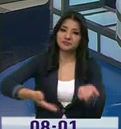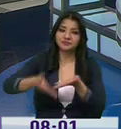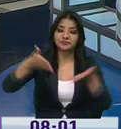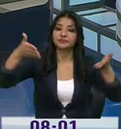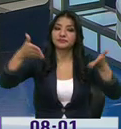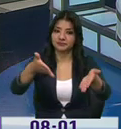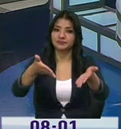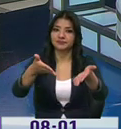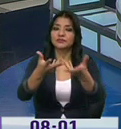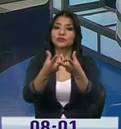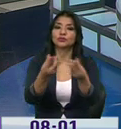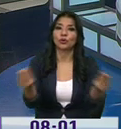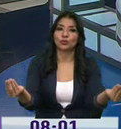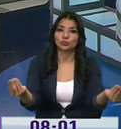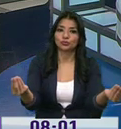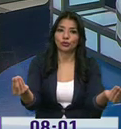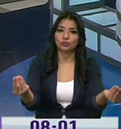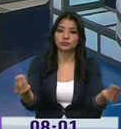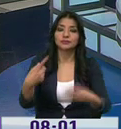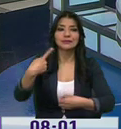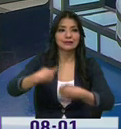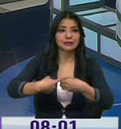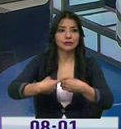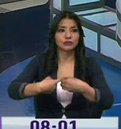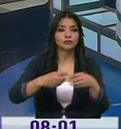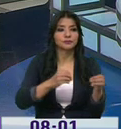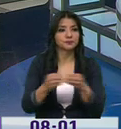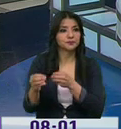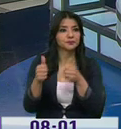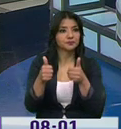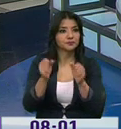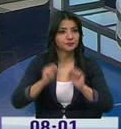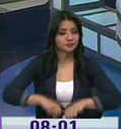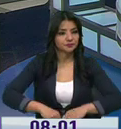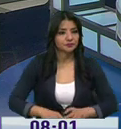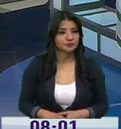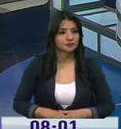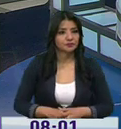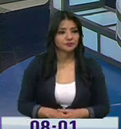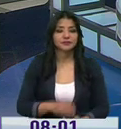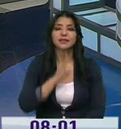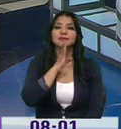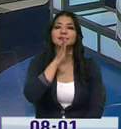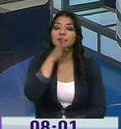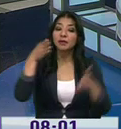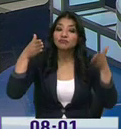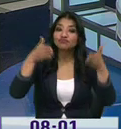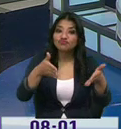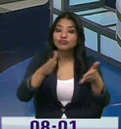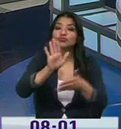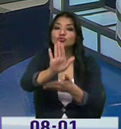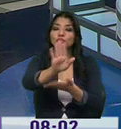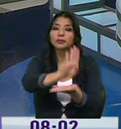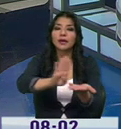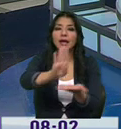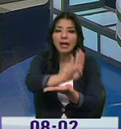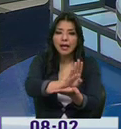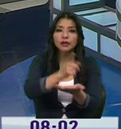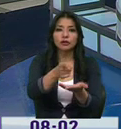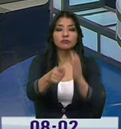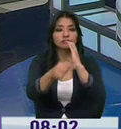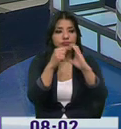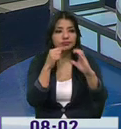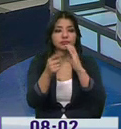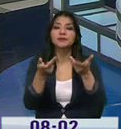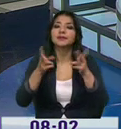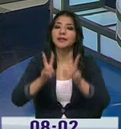beneficio de tener una ciudad más ordenada, en definitiva. Siempre estamos atentos a todo lo que sucede ahí en las redes sociales, viendo cuáles